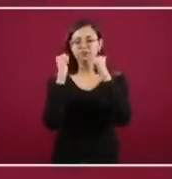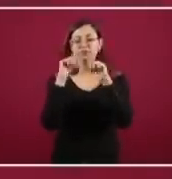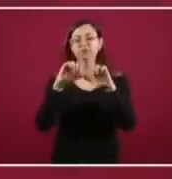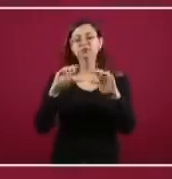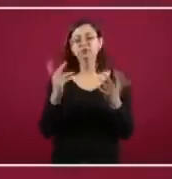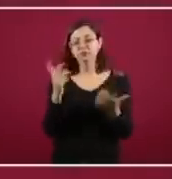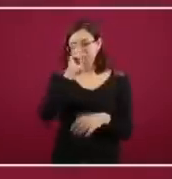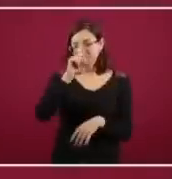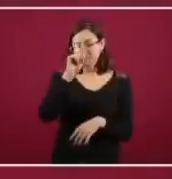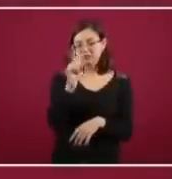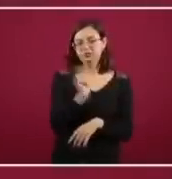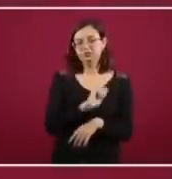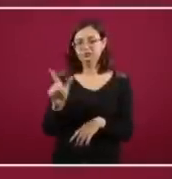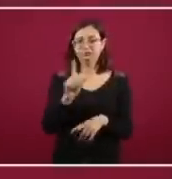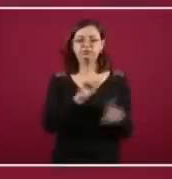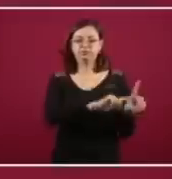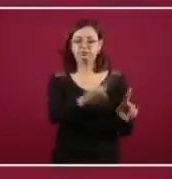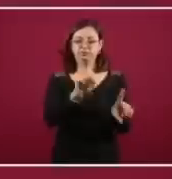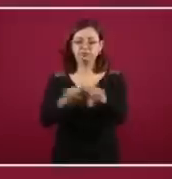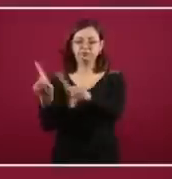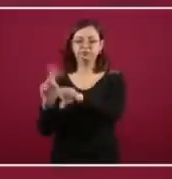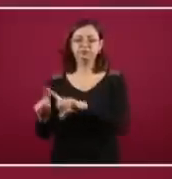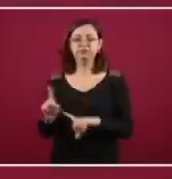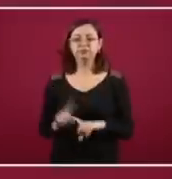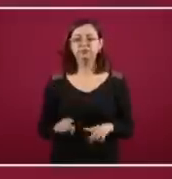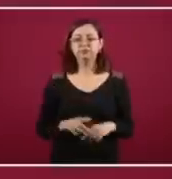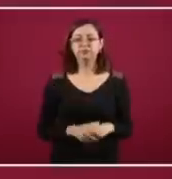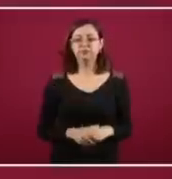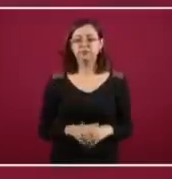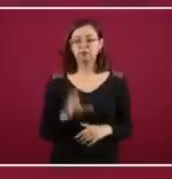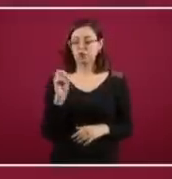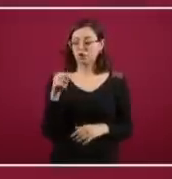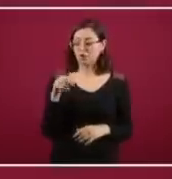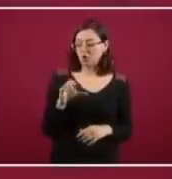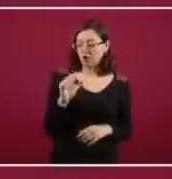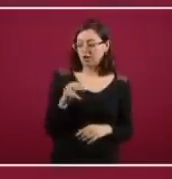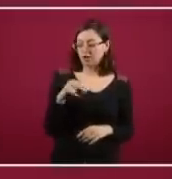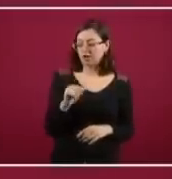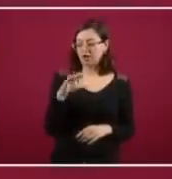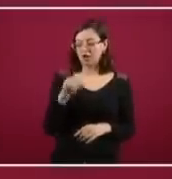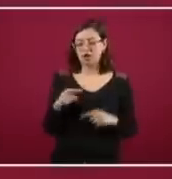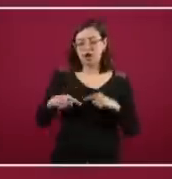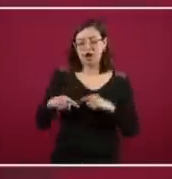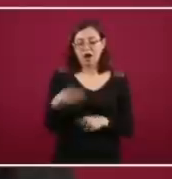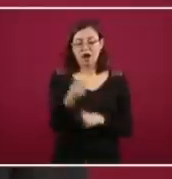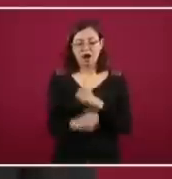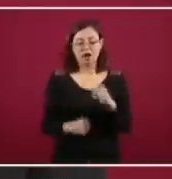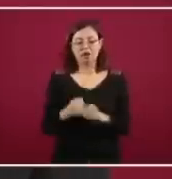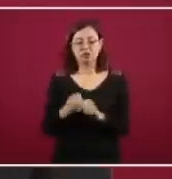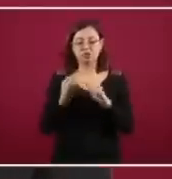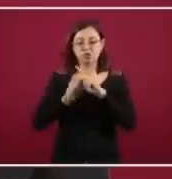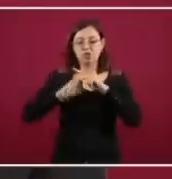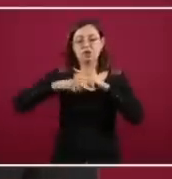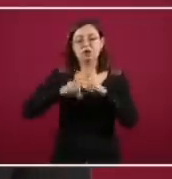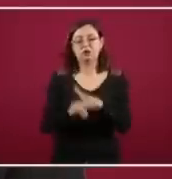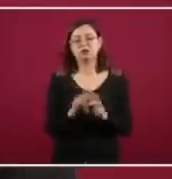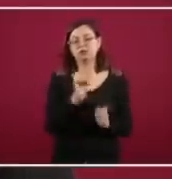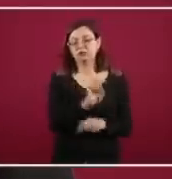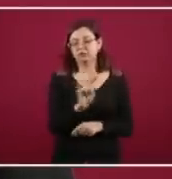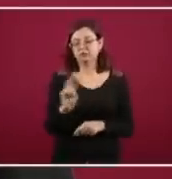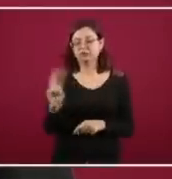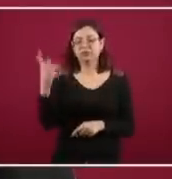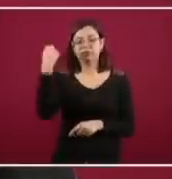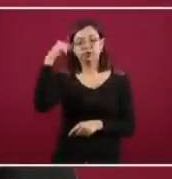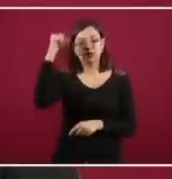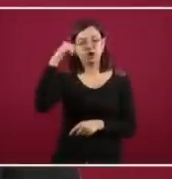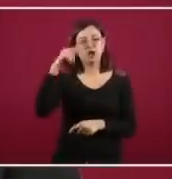asesores profesionales, entre otros. Concanaco este año puso en funcionamiento una plataforma tecnológica